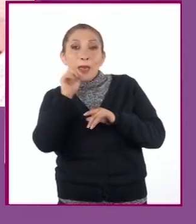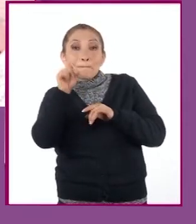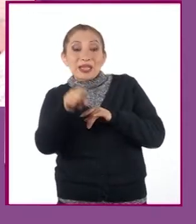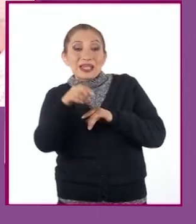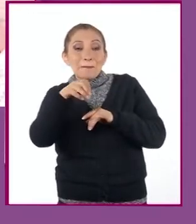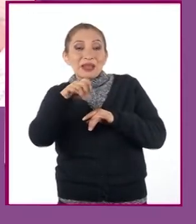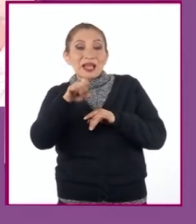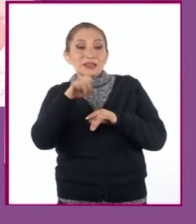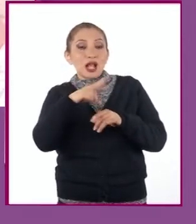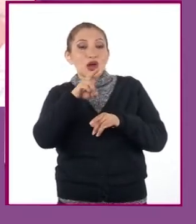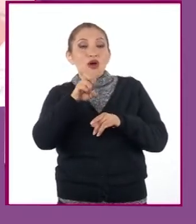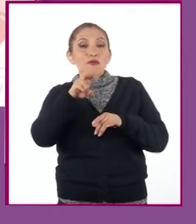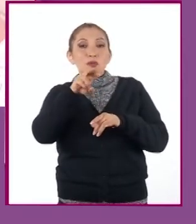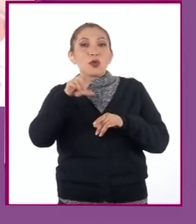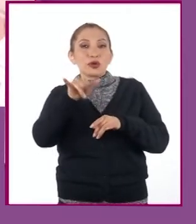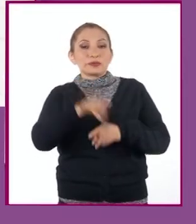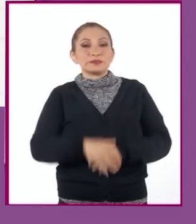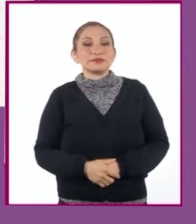minas del convoy.